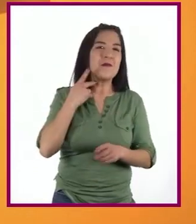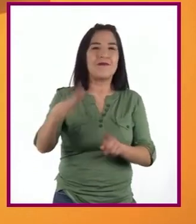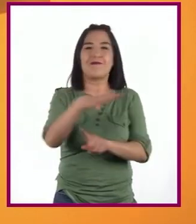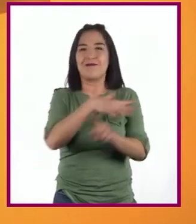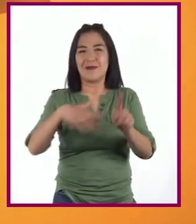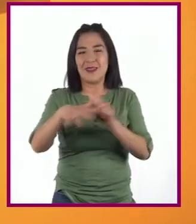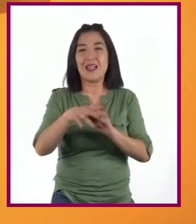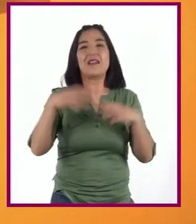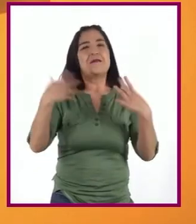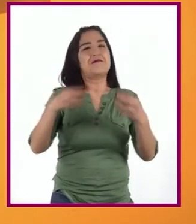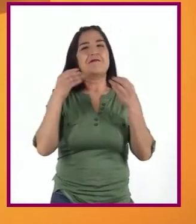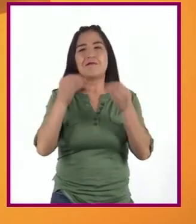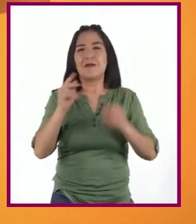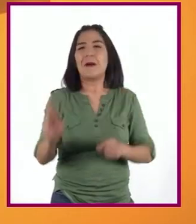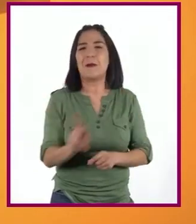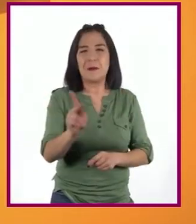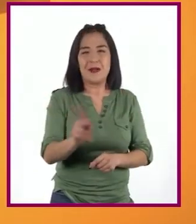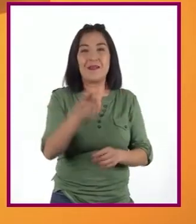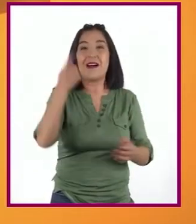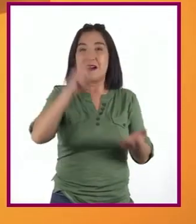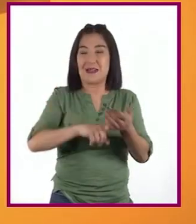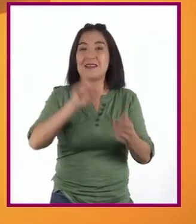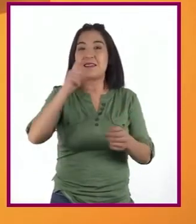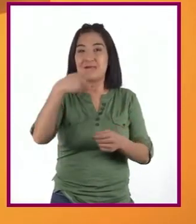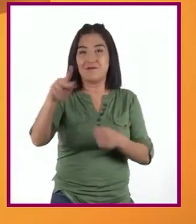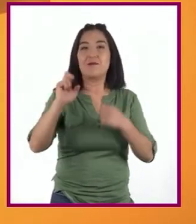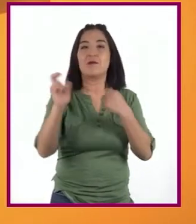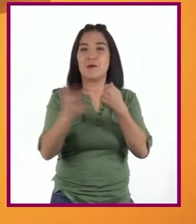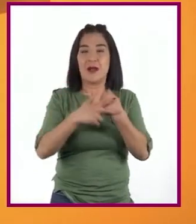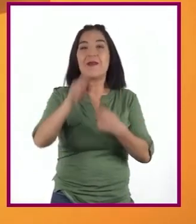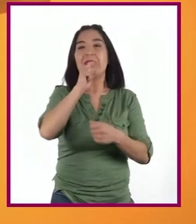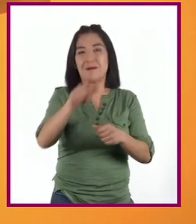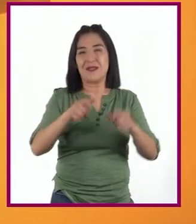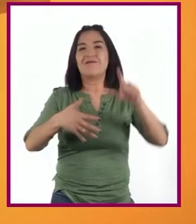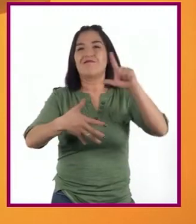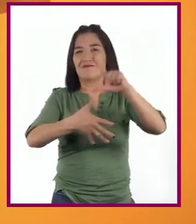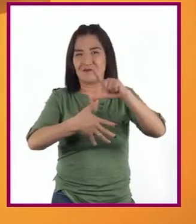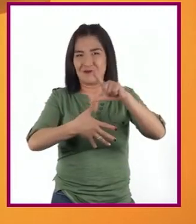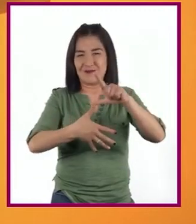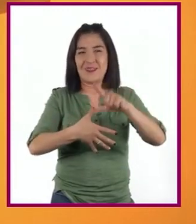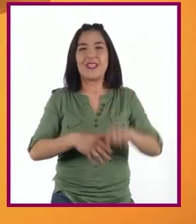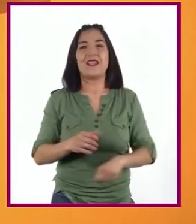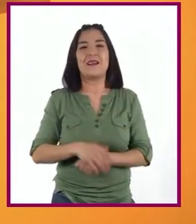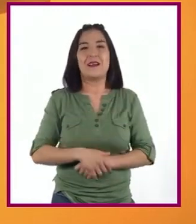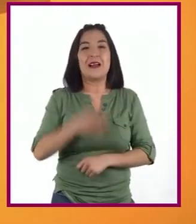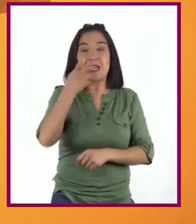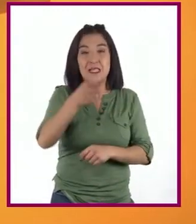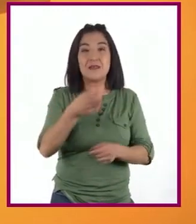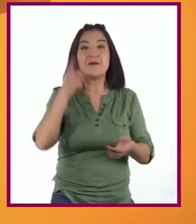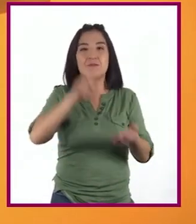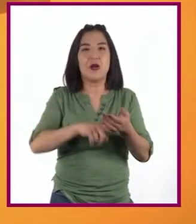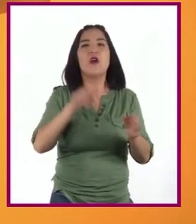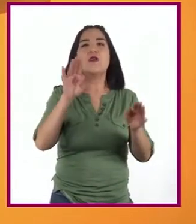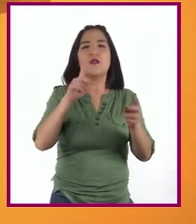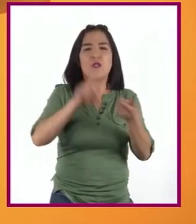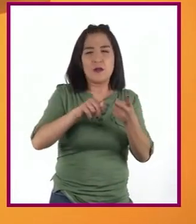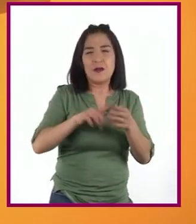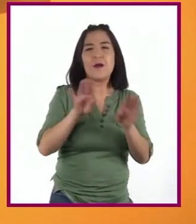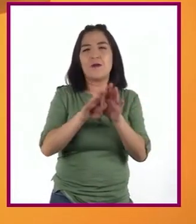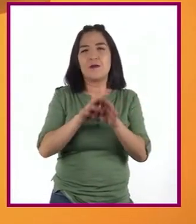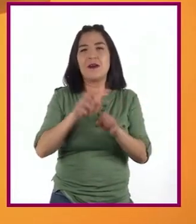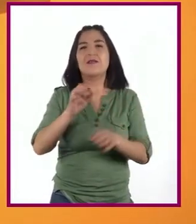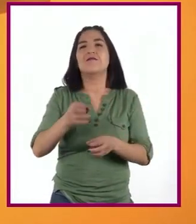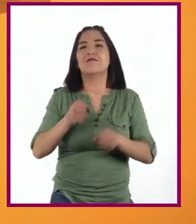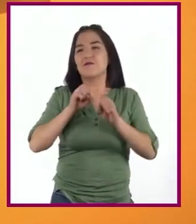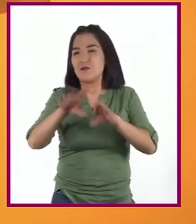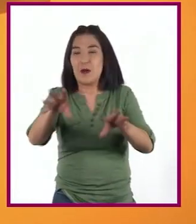social de muchos pueblos de Europa y hasta de América Latina, a donde llegó a través de los países que